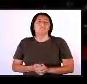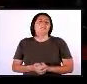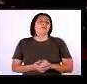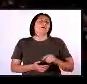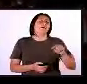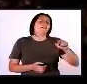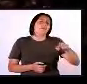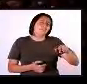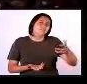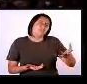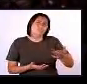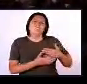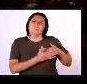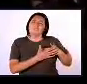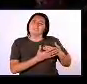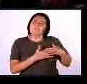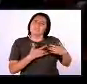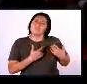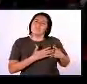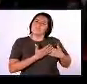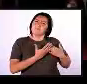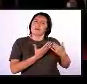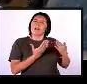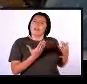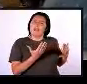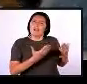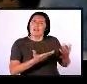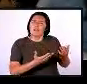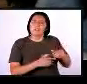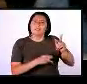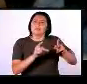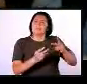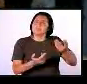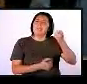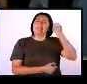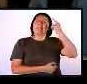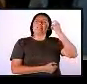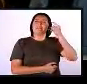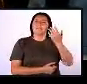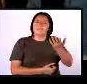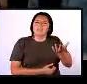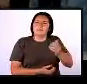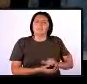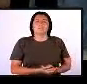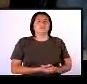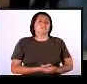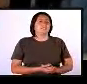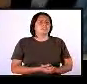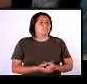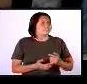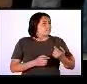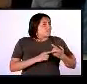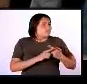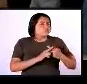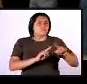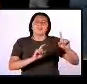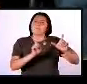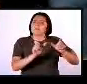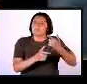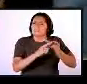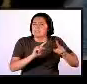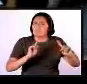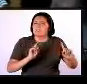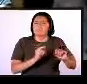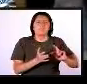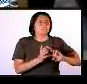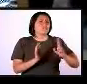¿no? Y esto de alguna manera hace que los corazones de la gente se abran, ¿no? Y que la gente empiece a entender que ser diferente